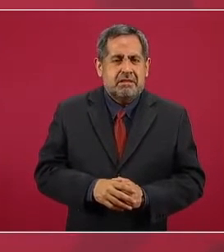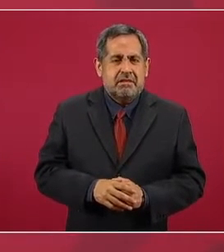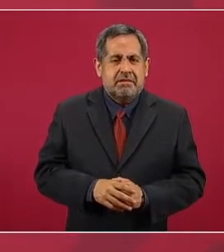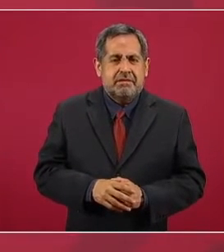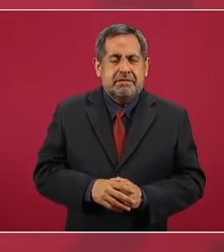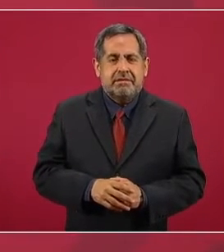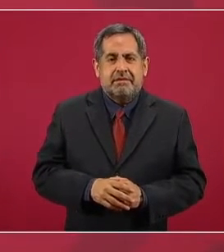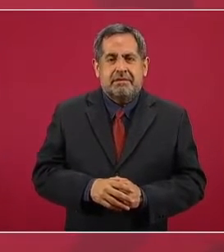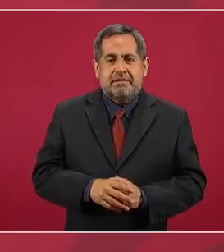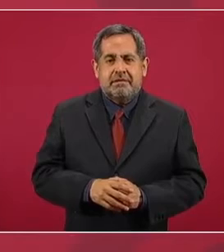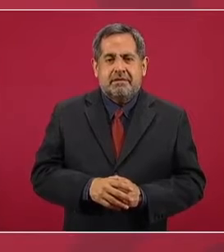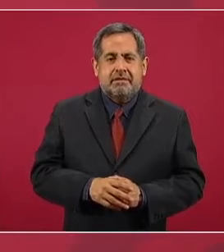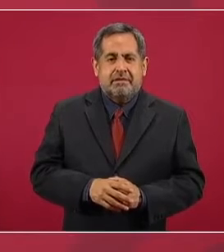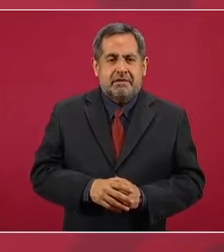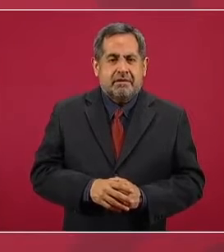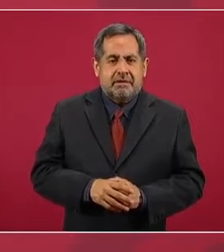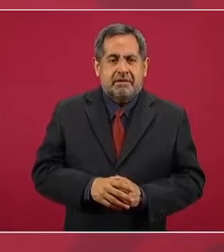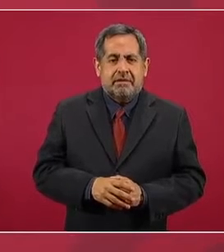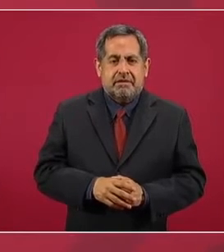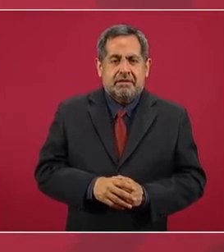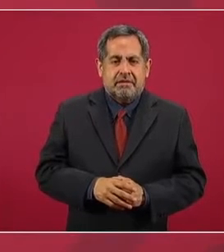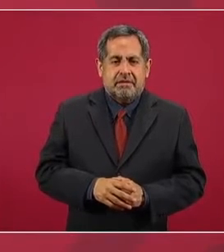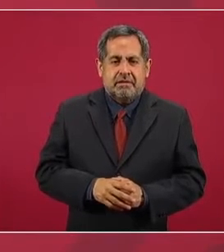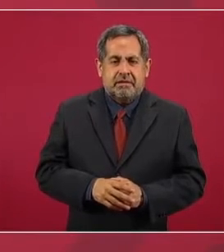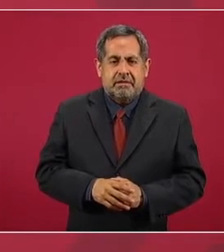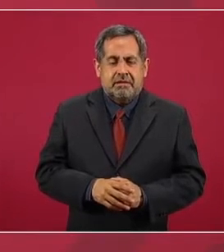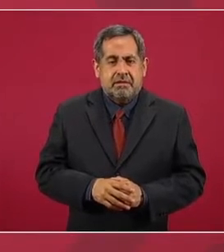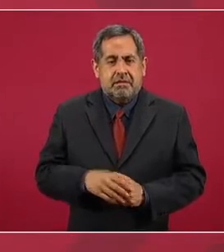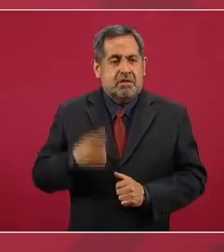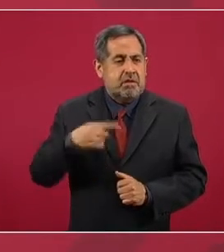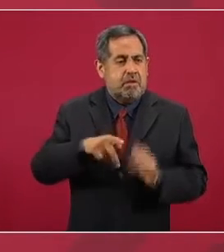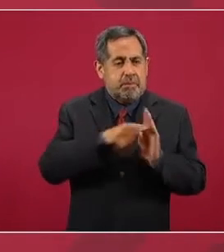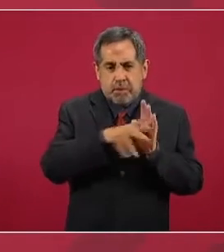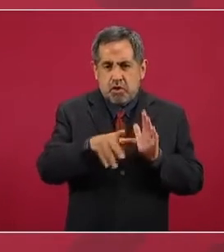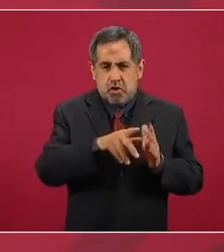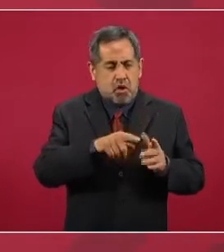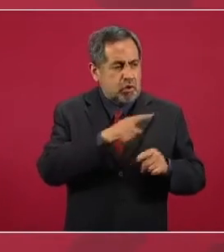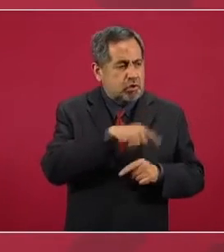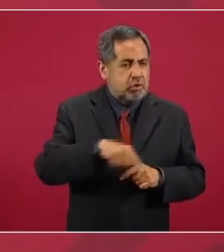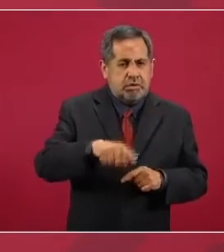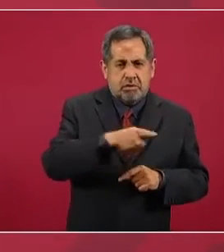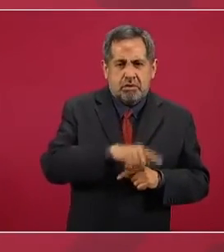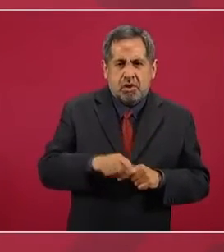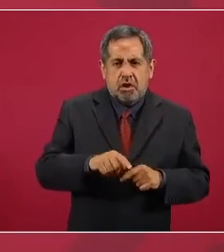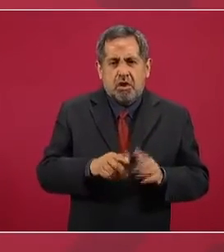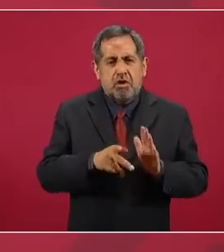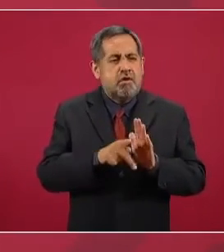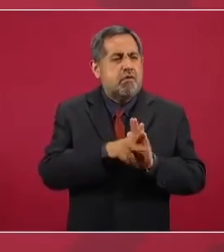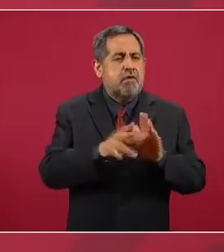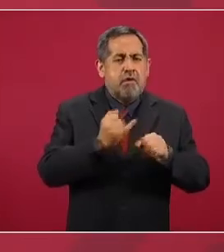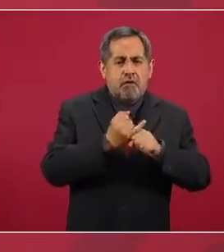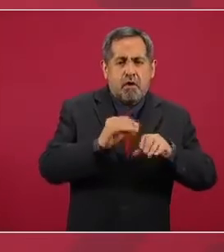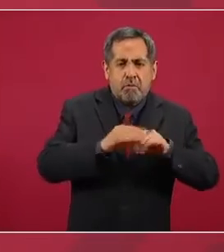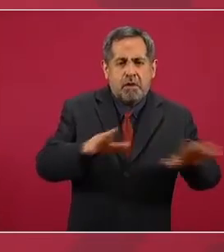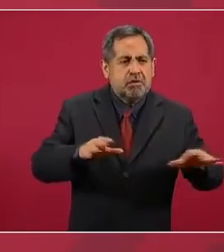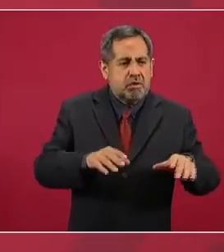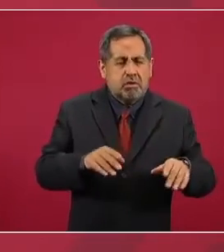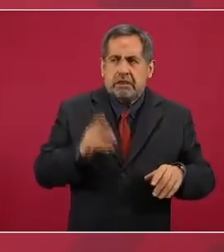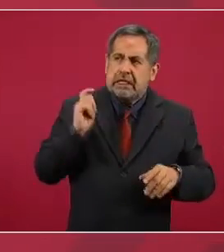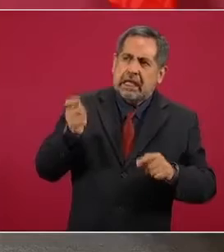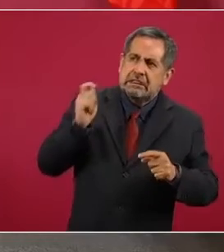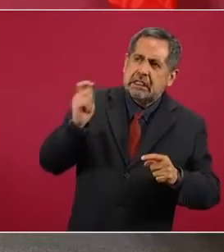los periódicos dan información sobre